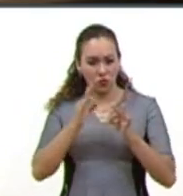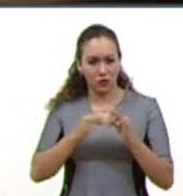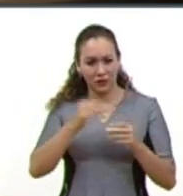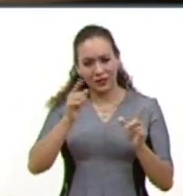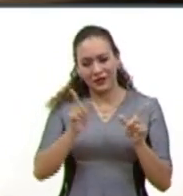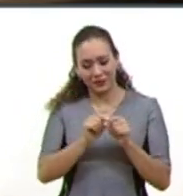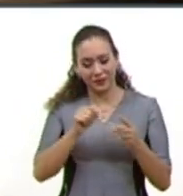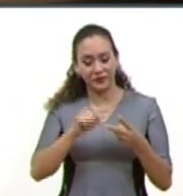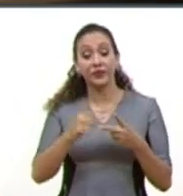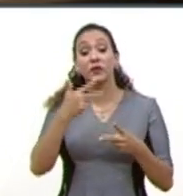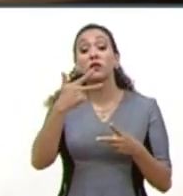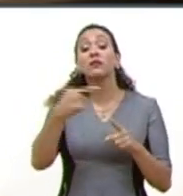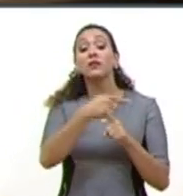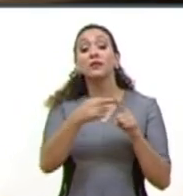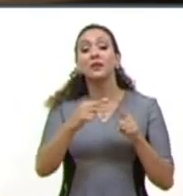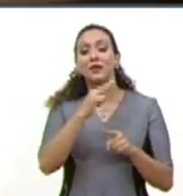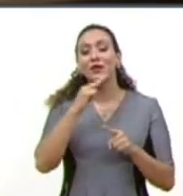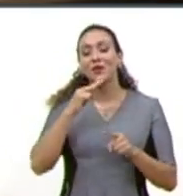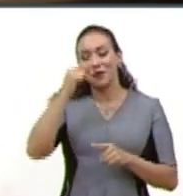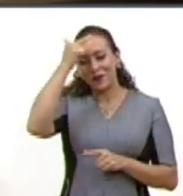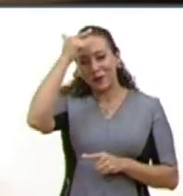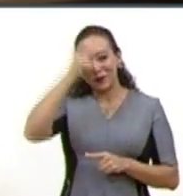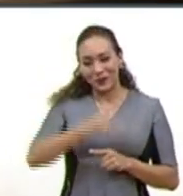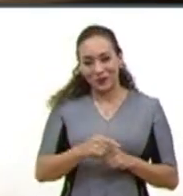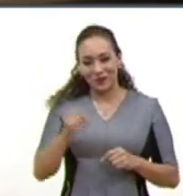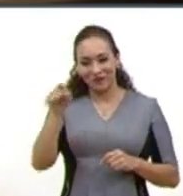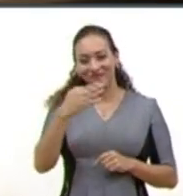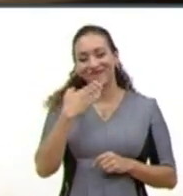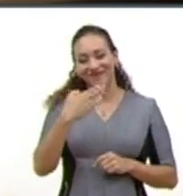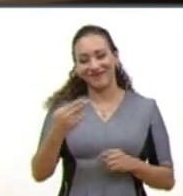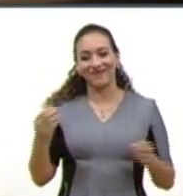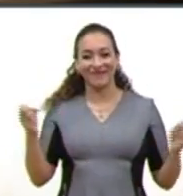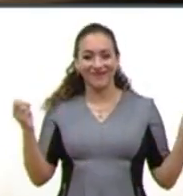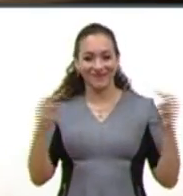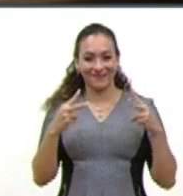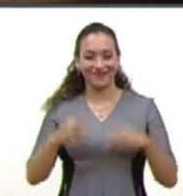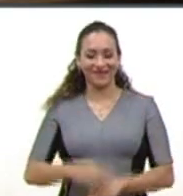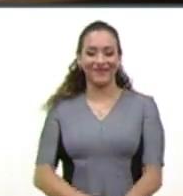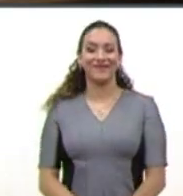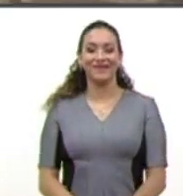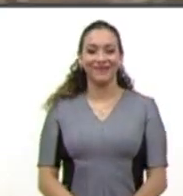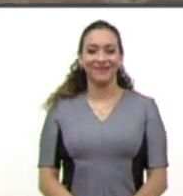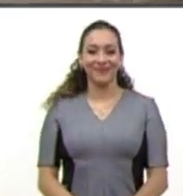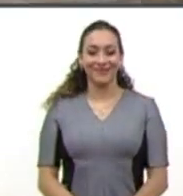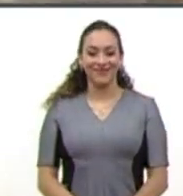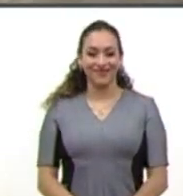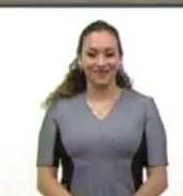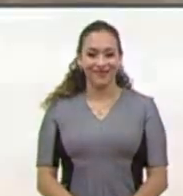8:30 de la noche el noticiario nocturno. Que tenga una excelente tarde. Hasta pronto.